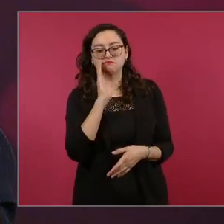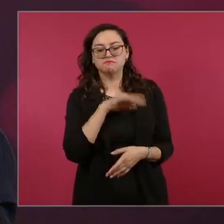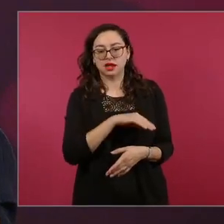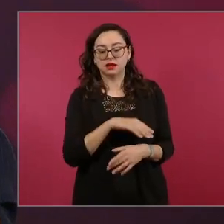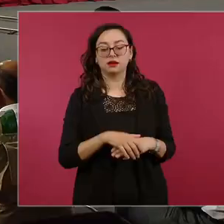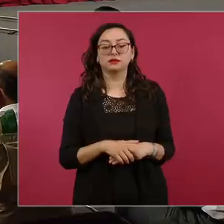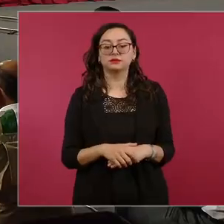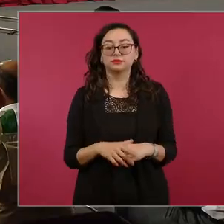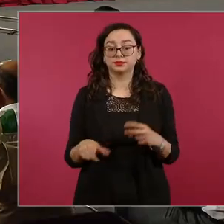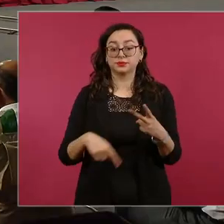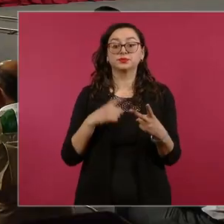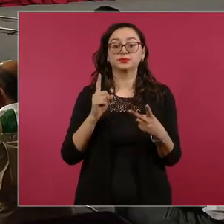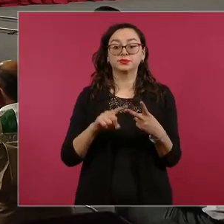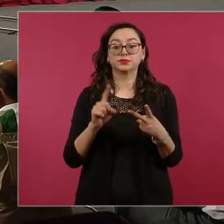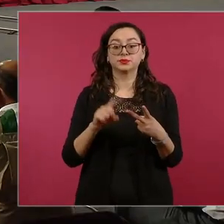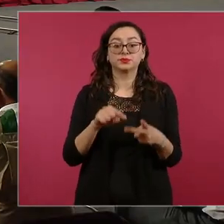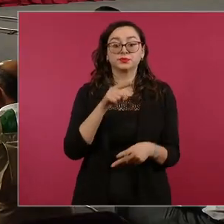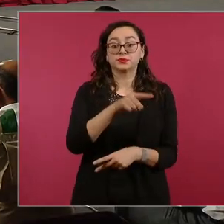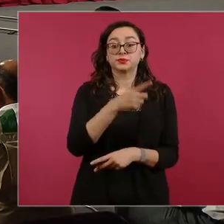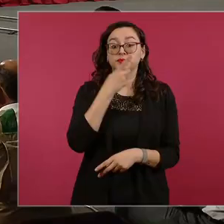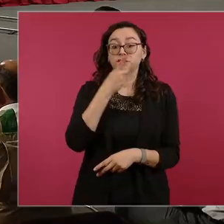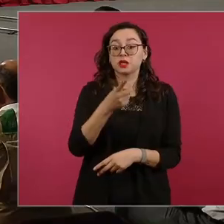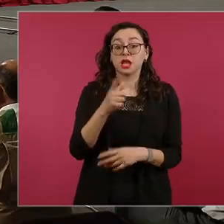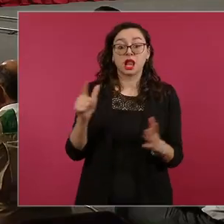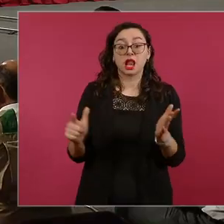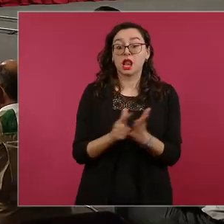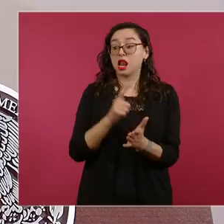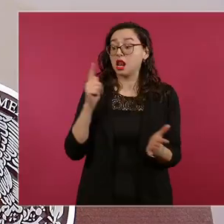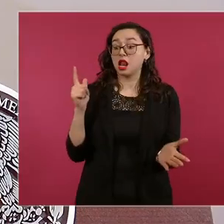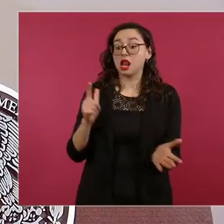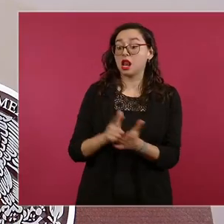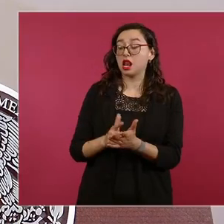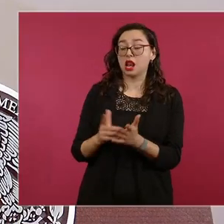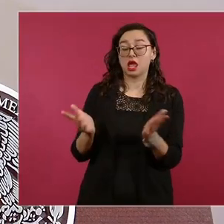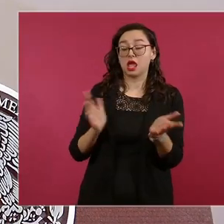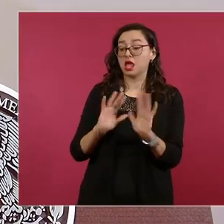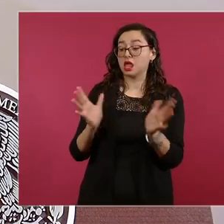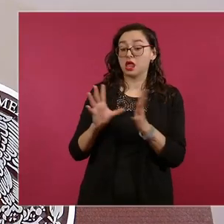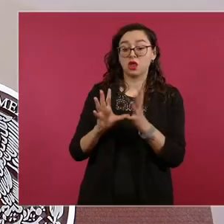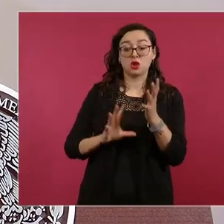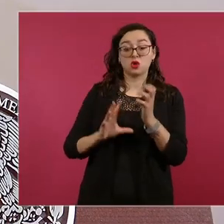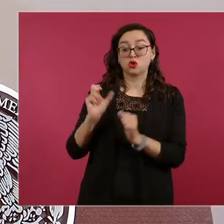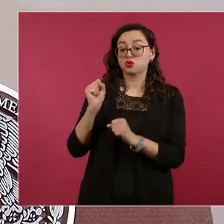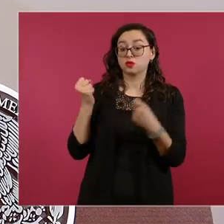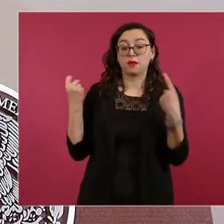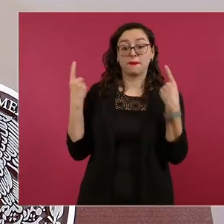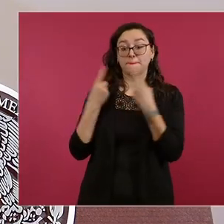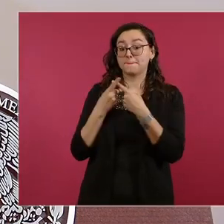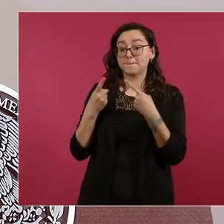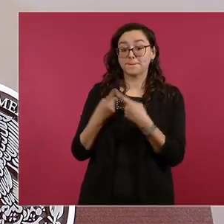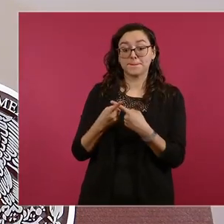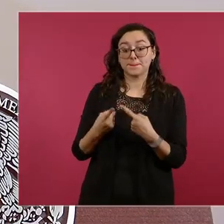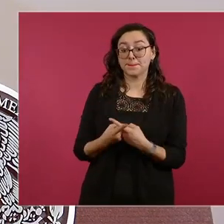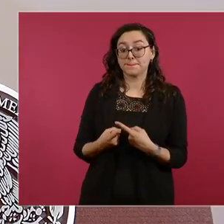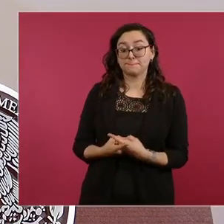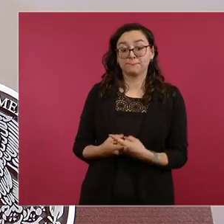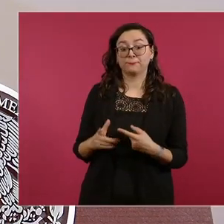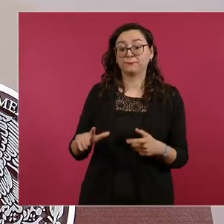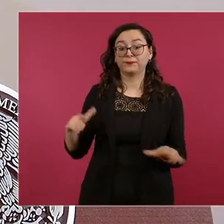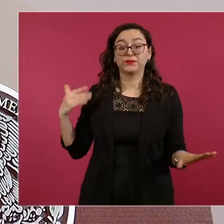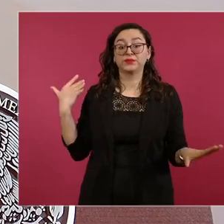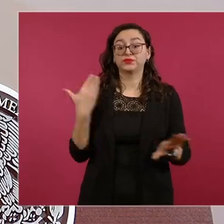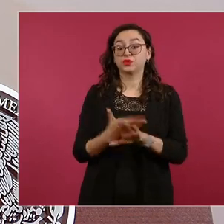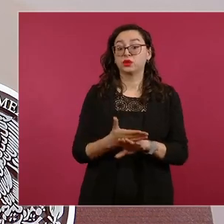parte del grupo que la inconstitucionalidad de las leyes que aplica la autoridad fiscal va en contra de los intereses de